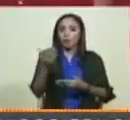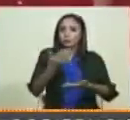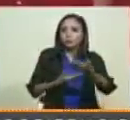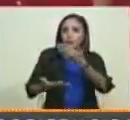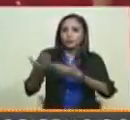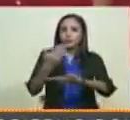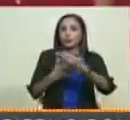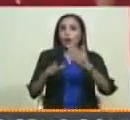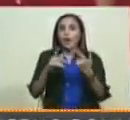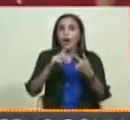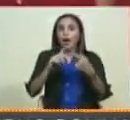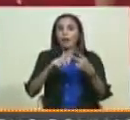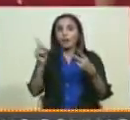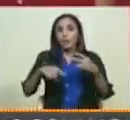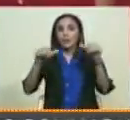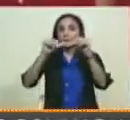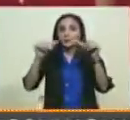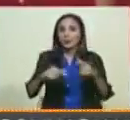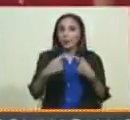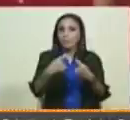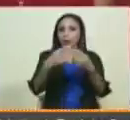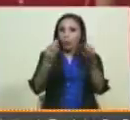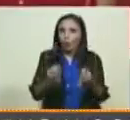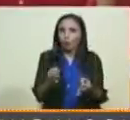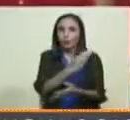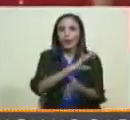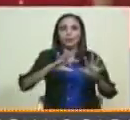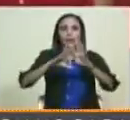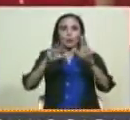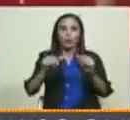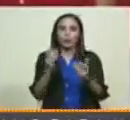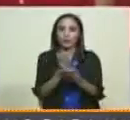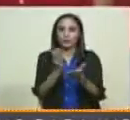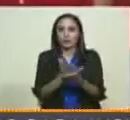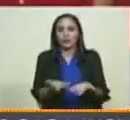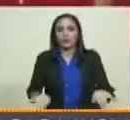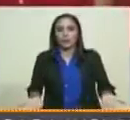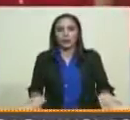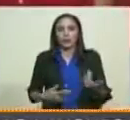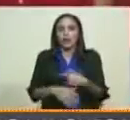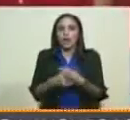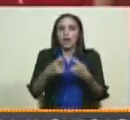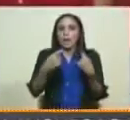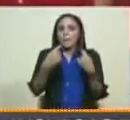en el sistema de precios, que es donde roban al pueblo.